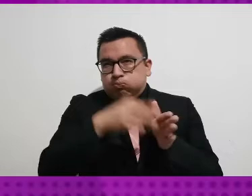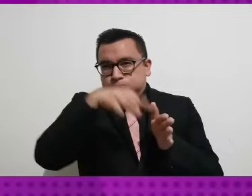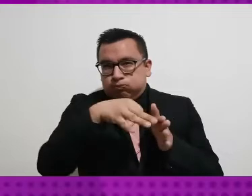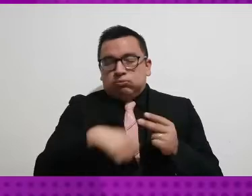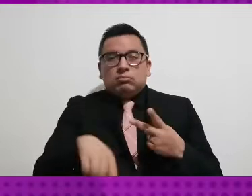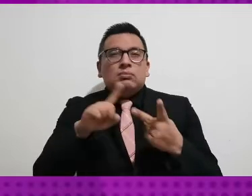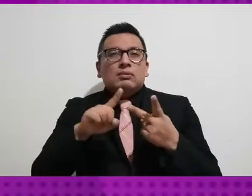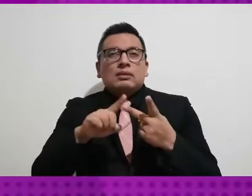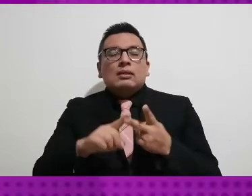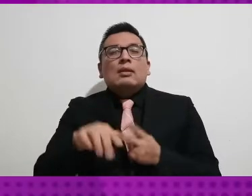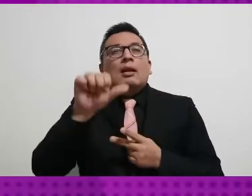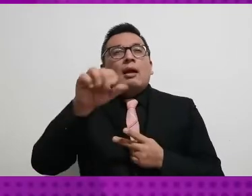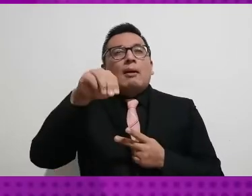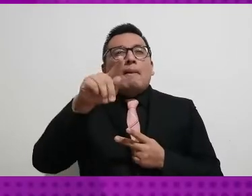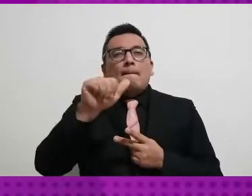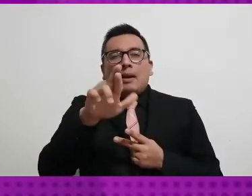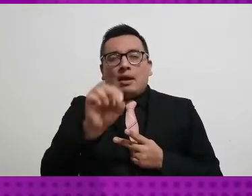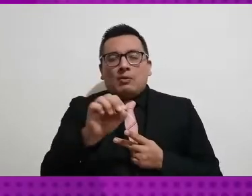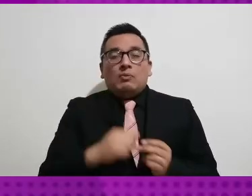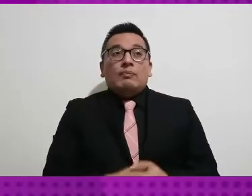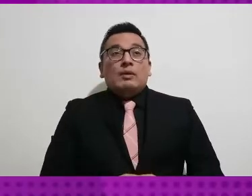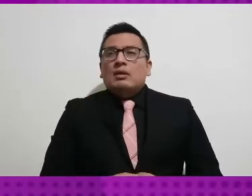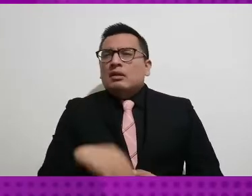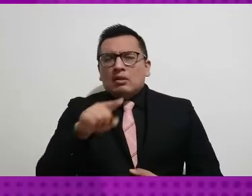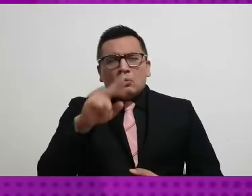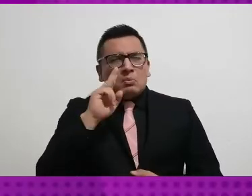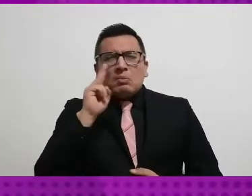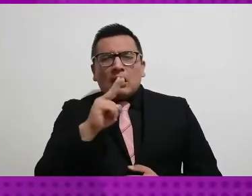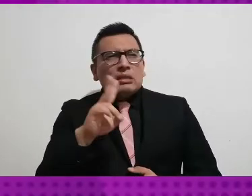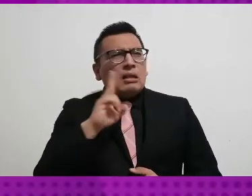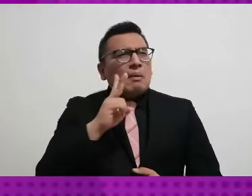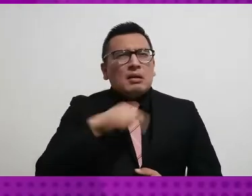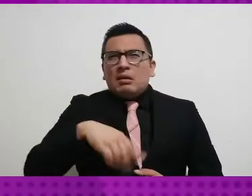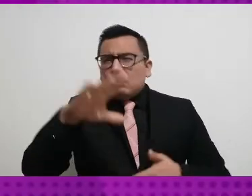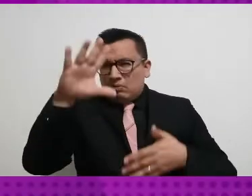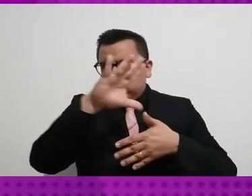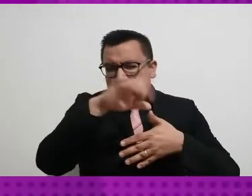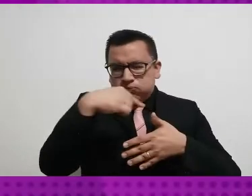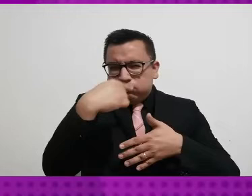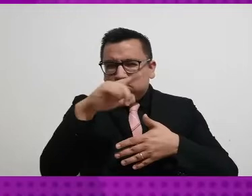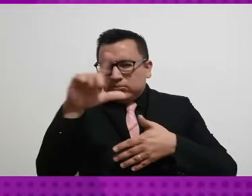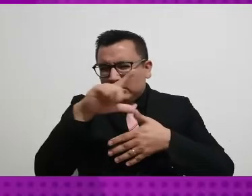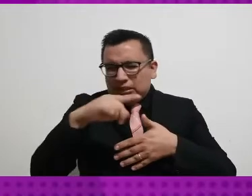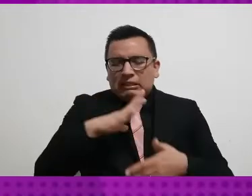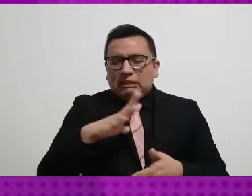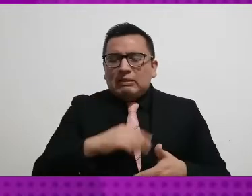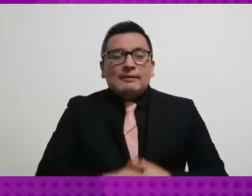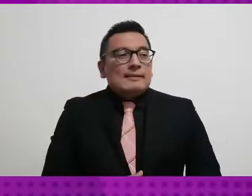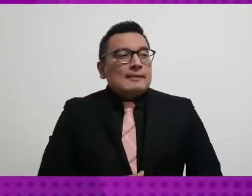le ha hecho al mundo. Si uno se va y revisa los sistemas electorales de América Latina, casi todos tienen